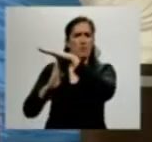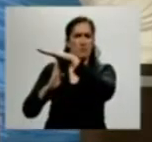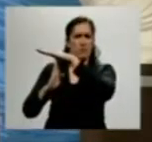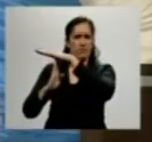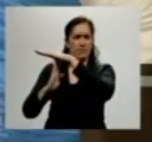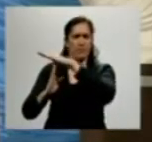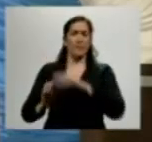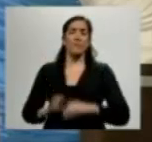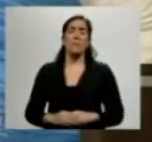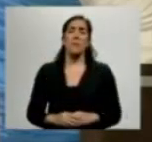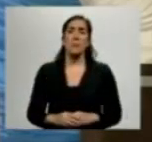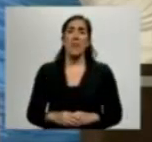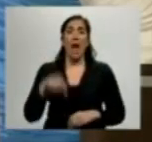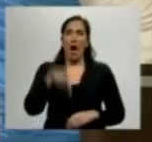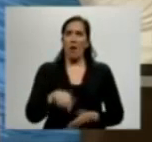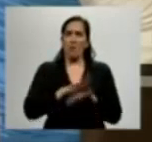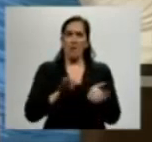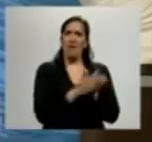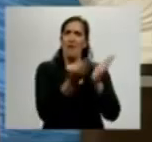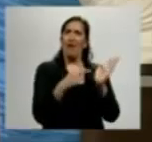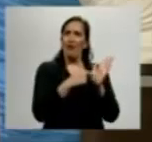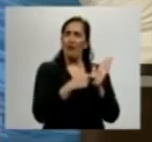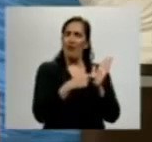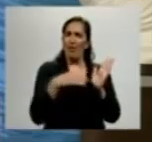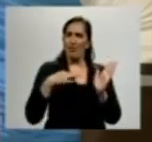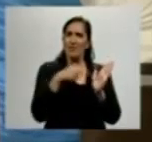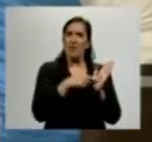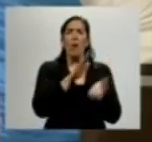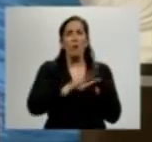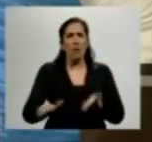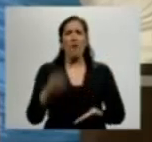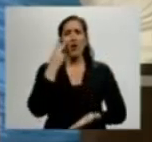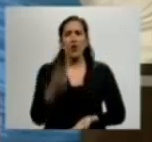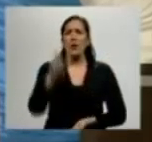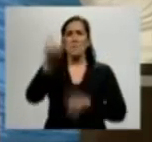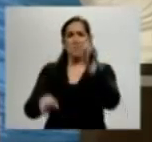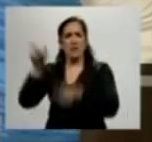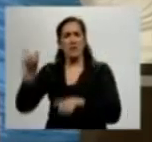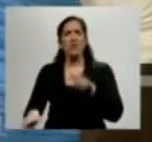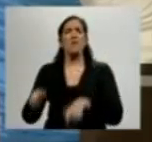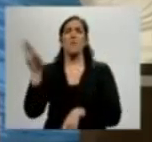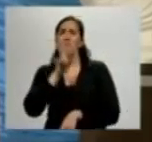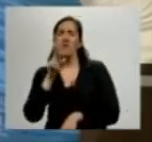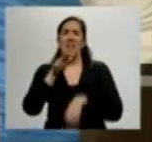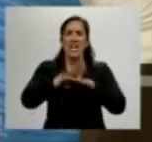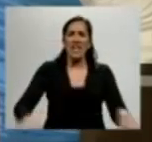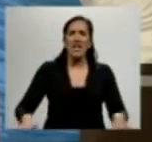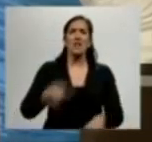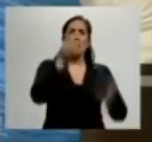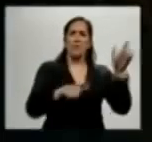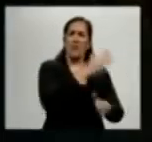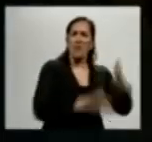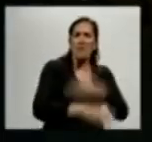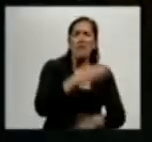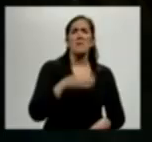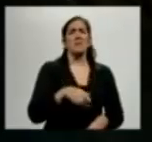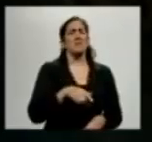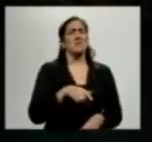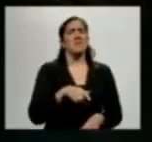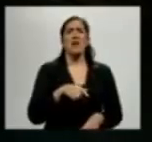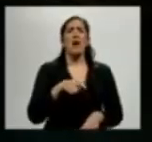fundamentalmente este código aparece la mujer, el niño, las personas con capacidades diferentes, el consumidor. O sea,